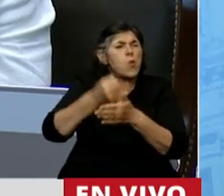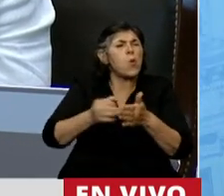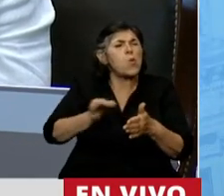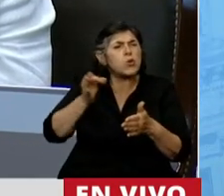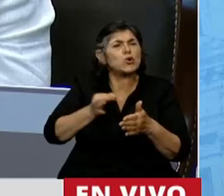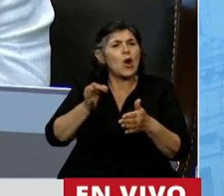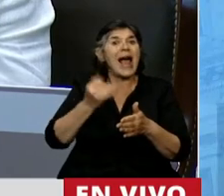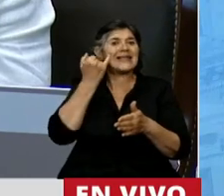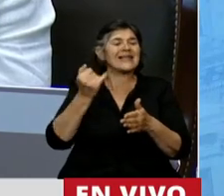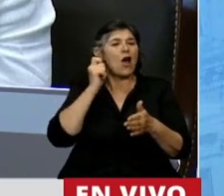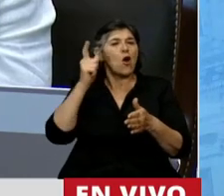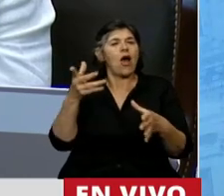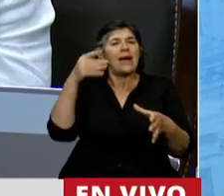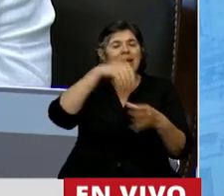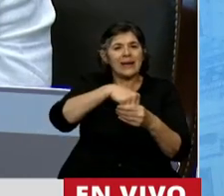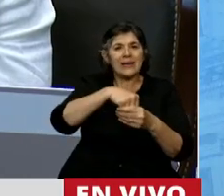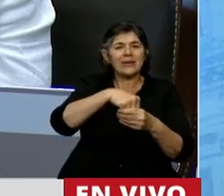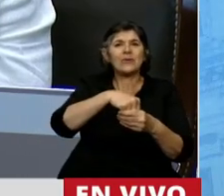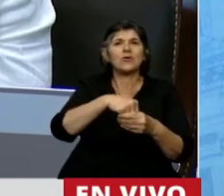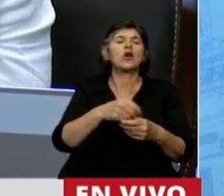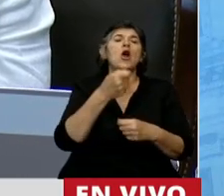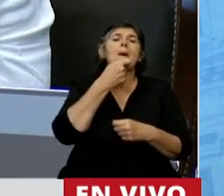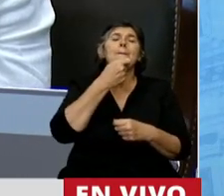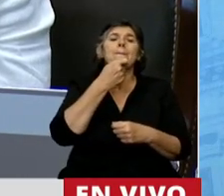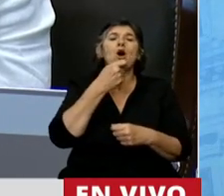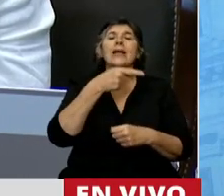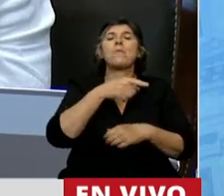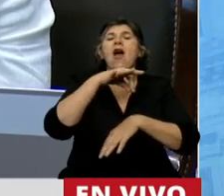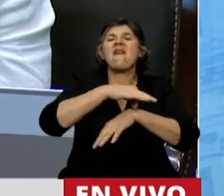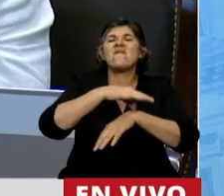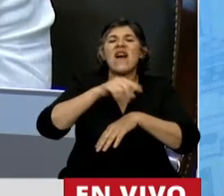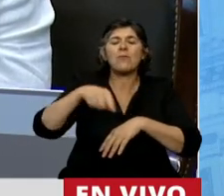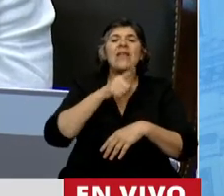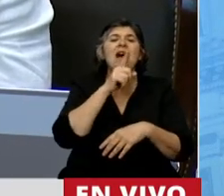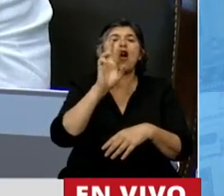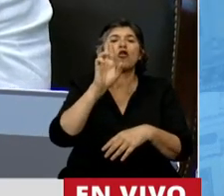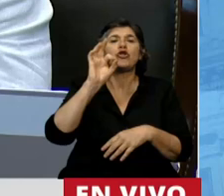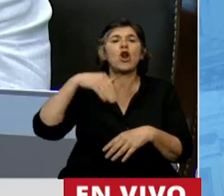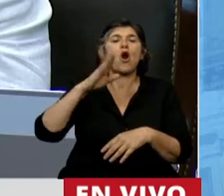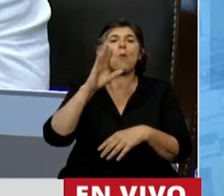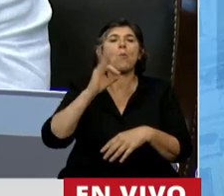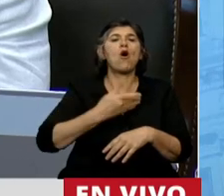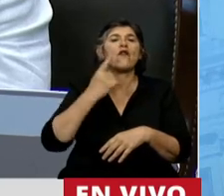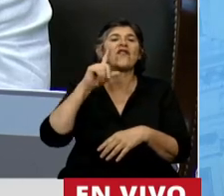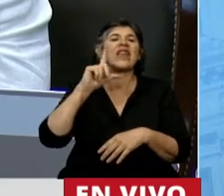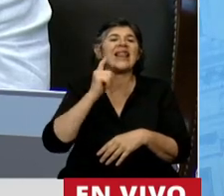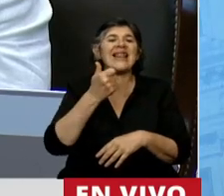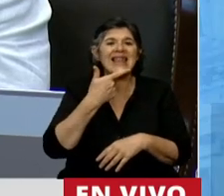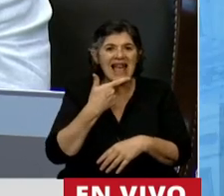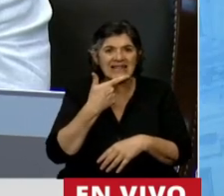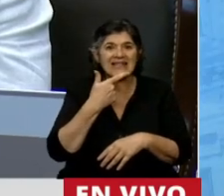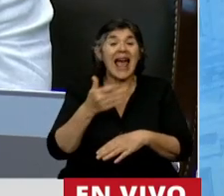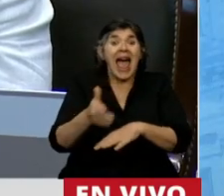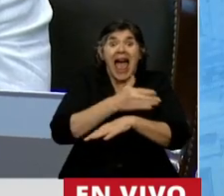que tiene que ver con los diagnósticos presuntivos de trombofilia una lucha de muchas muchas mujeres que para no tener un